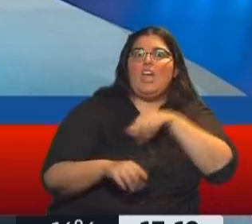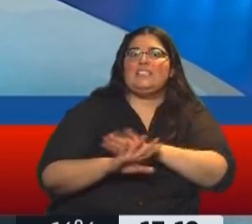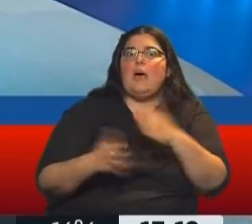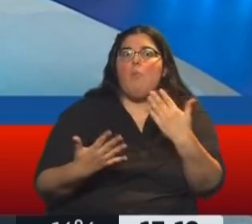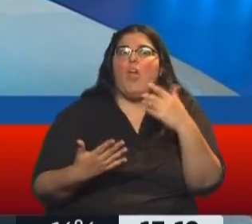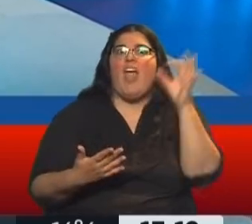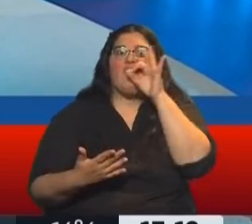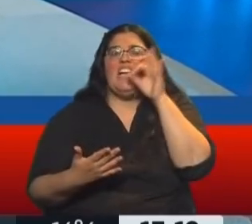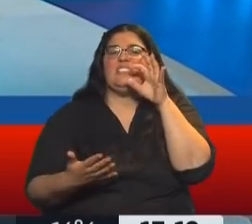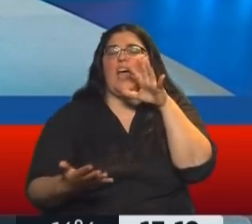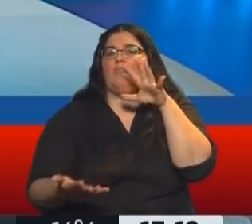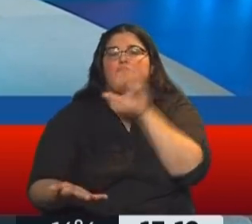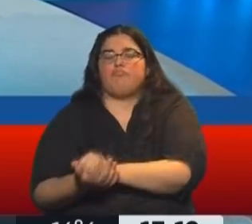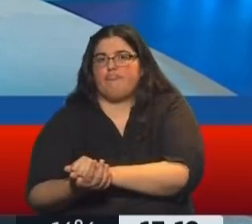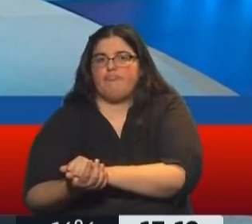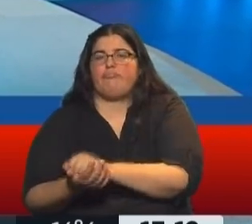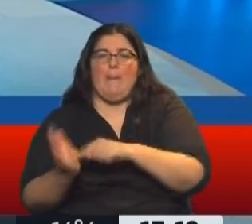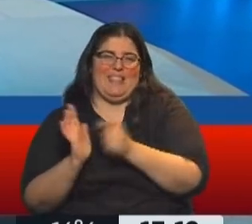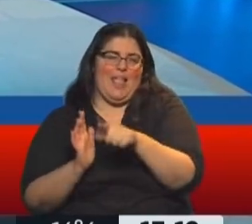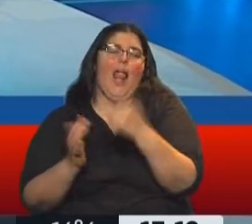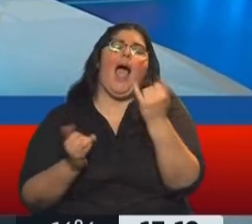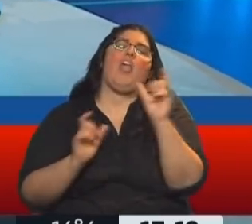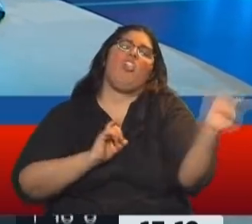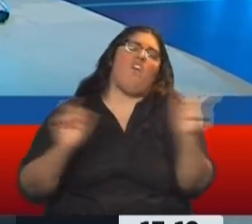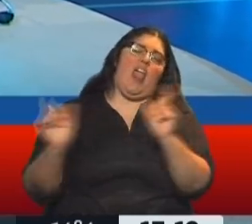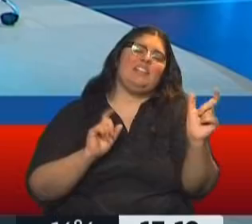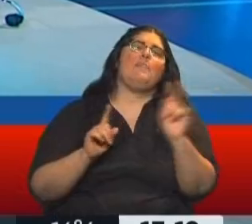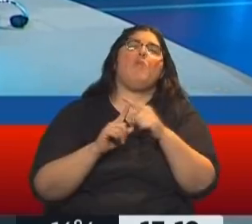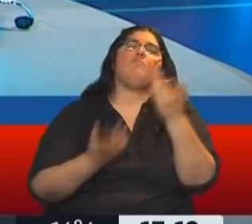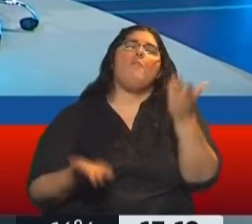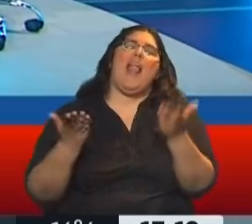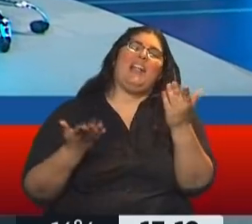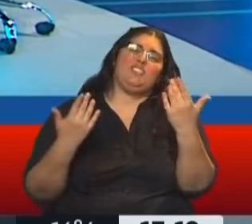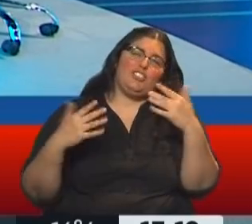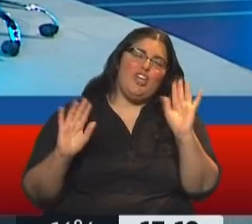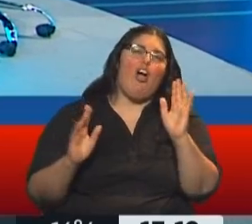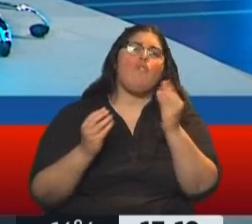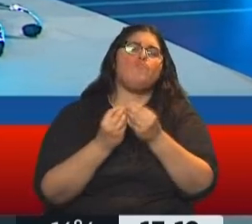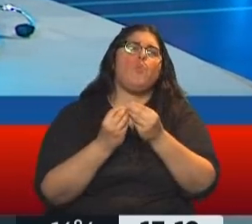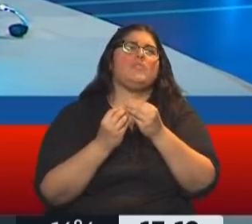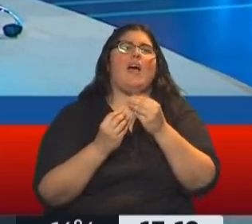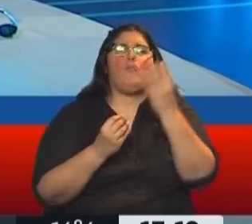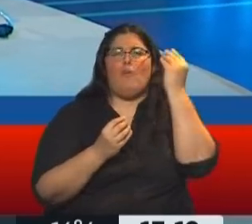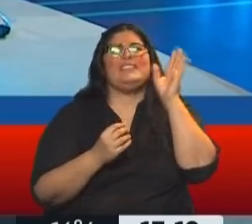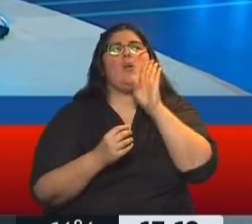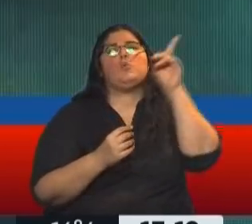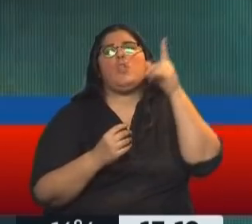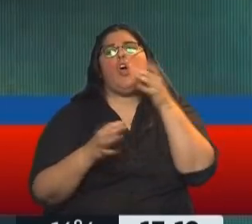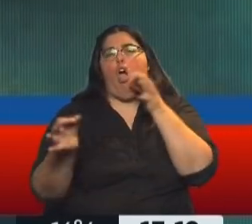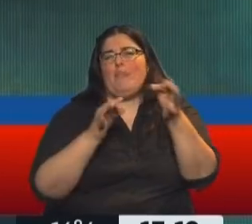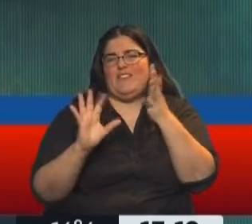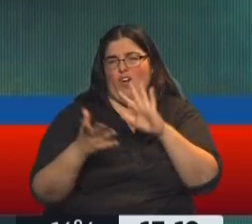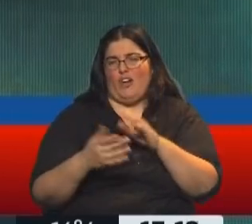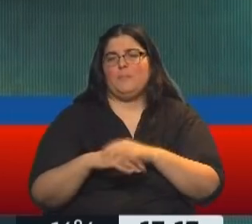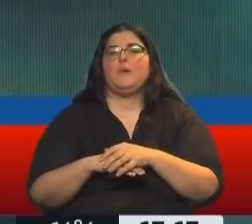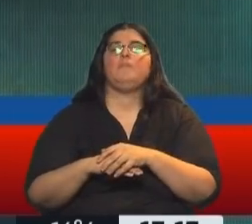afgana, ¿verdad? Hay obviamente 10.000 diferencias, ¿no? Pero es una analogía posible que incluso se ha comentado mucho en Estados Unidos. Y es posible, José, inclusive en el sentido de